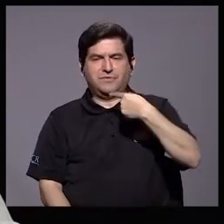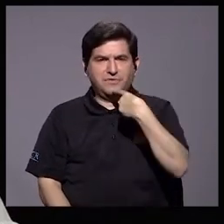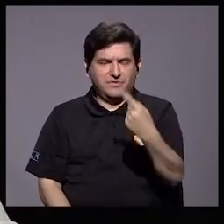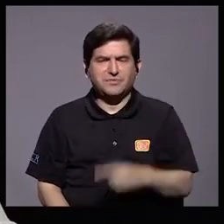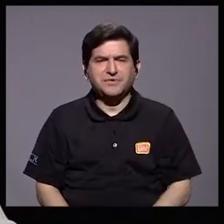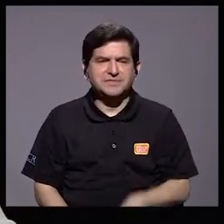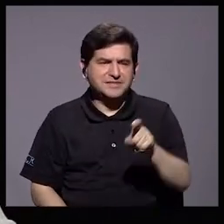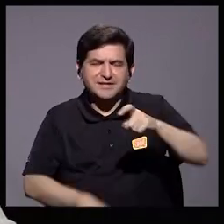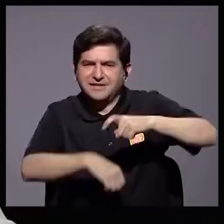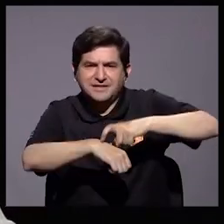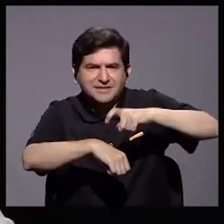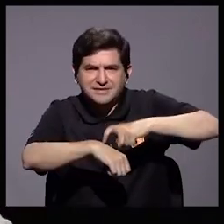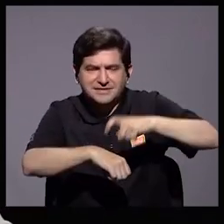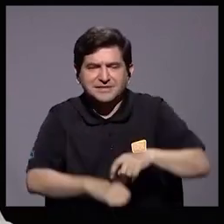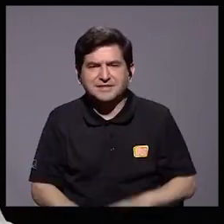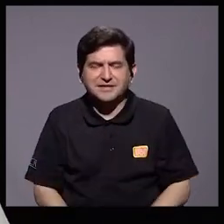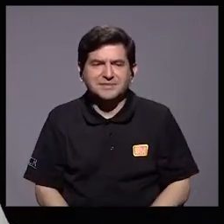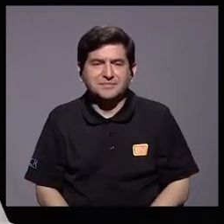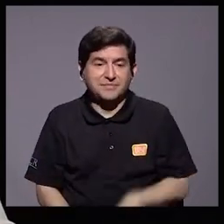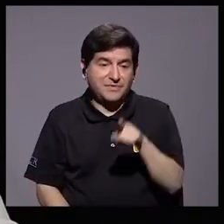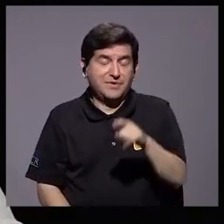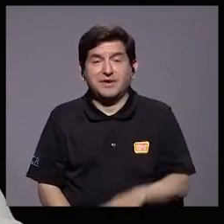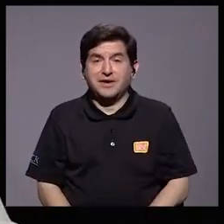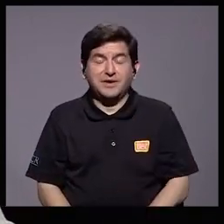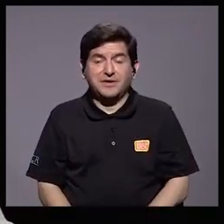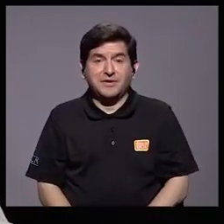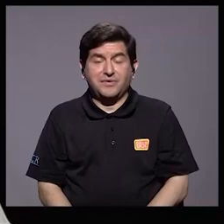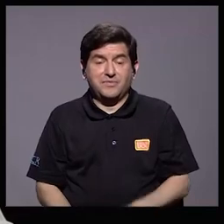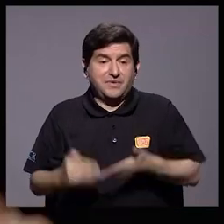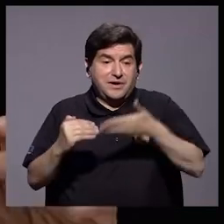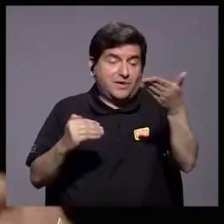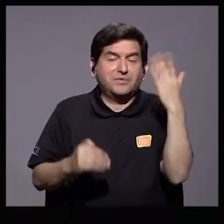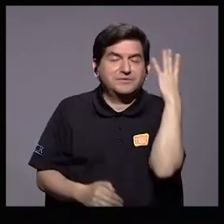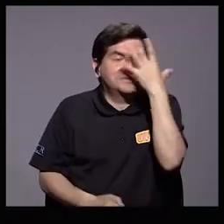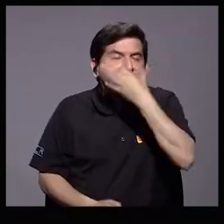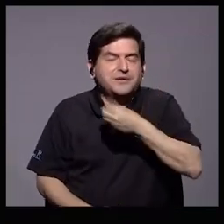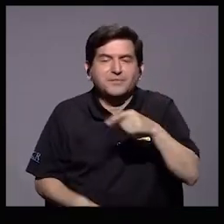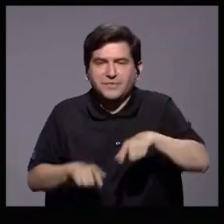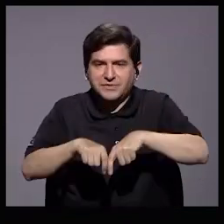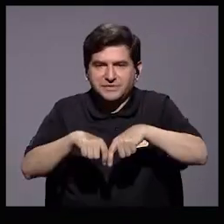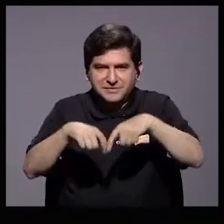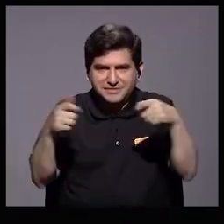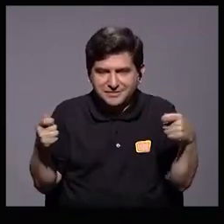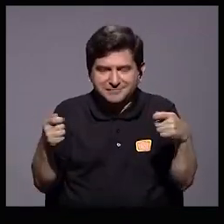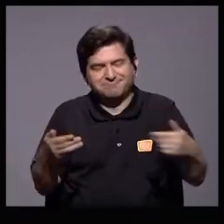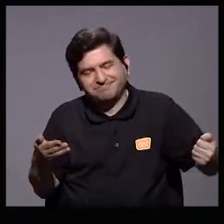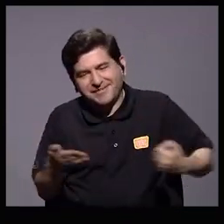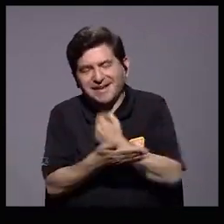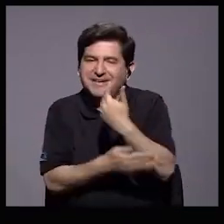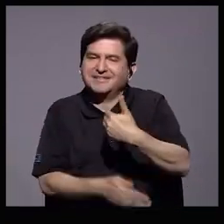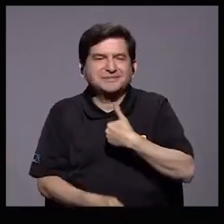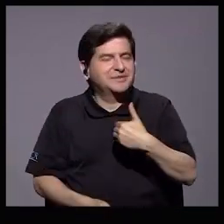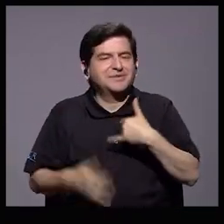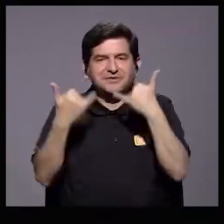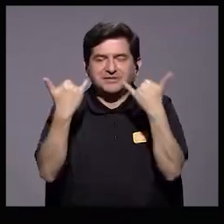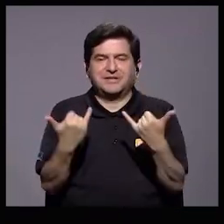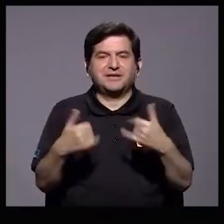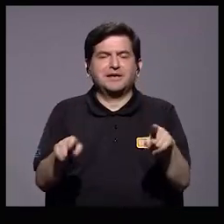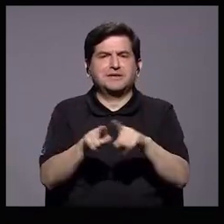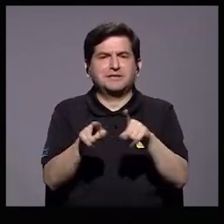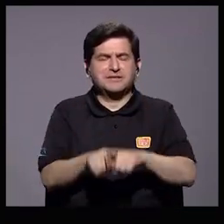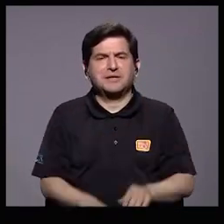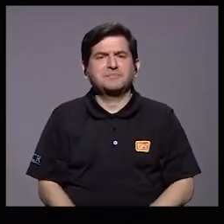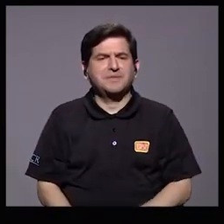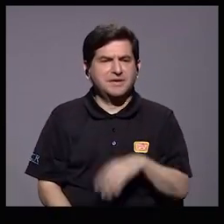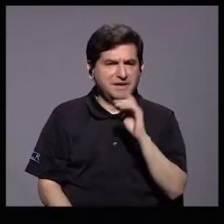era como decían por allí un book a ti di cardinal y una cosa hermosa del periodismo qué lástima y ya no tenemos y